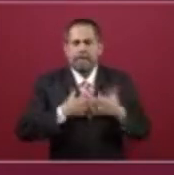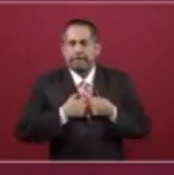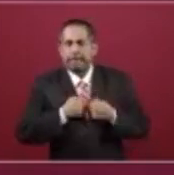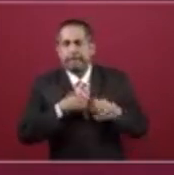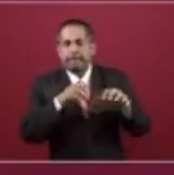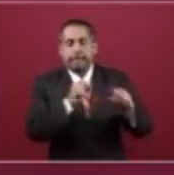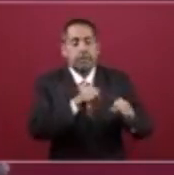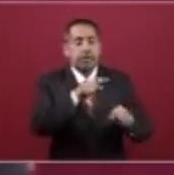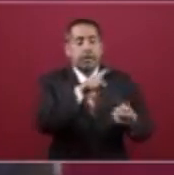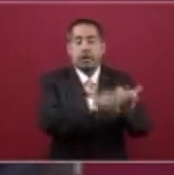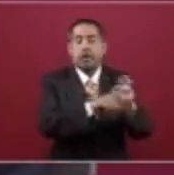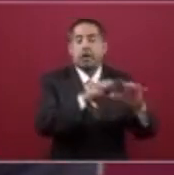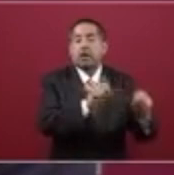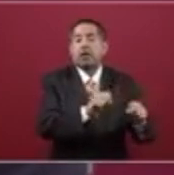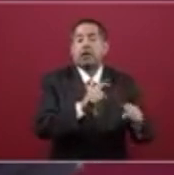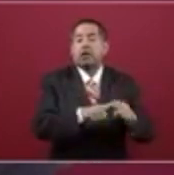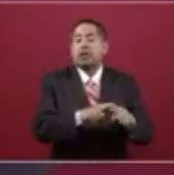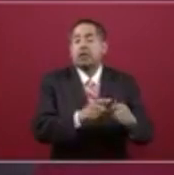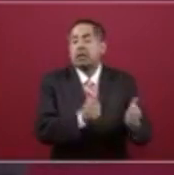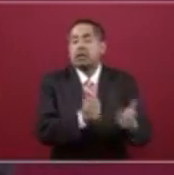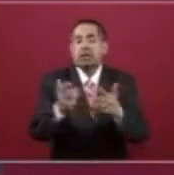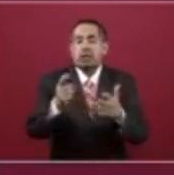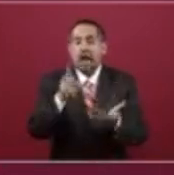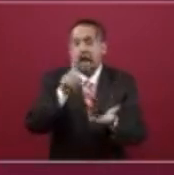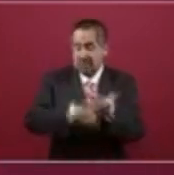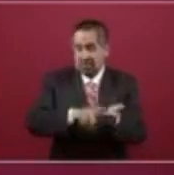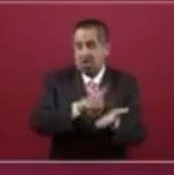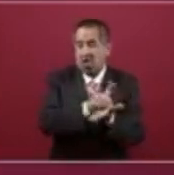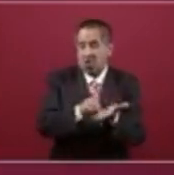un cargamento de droga